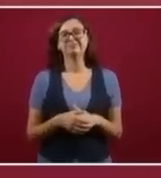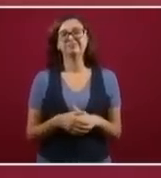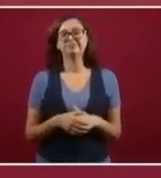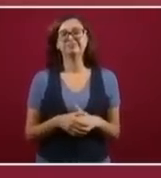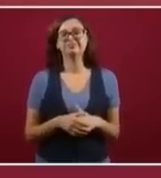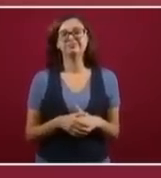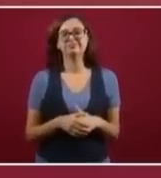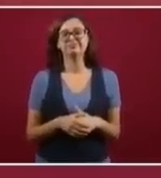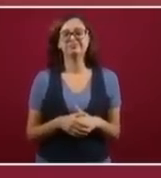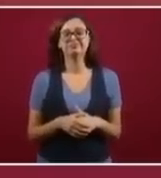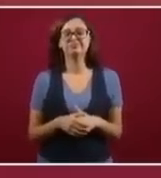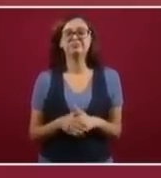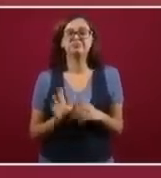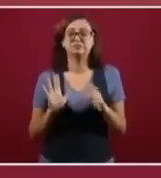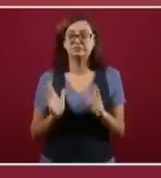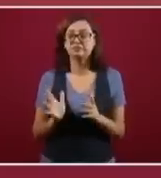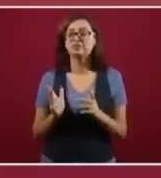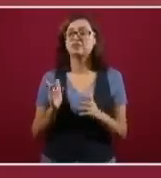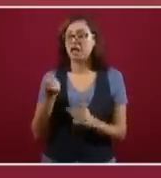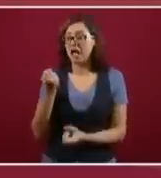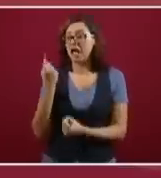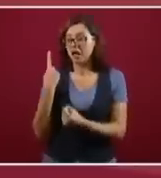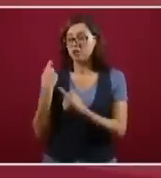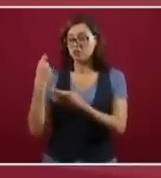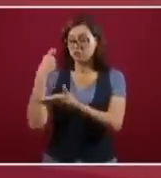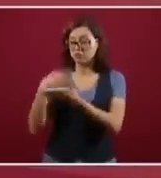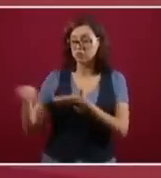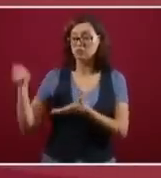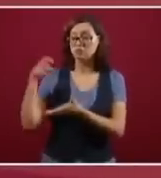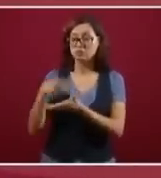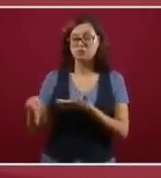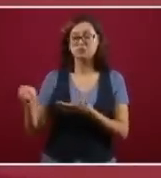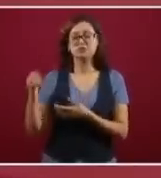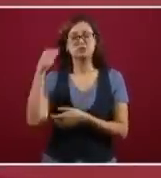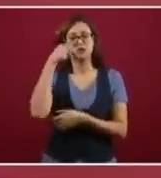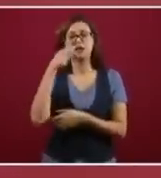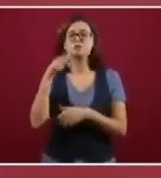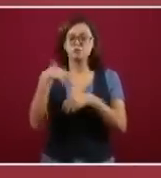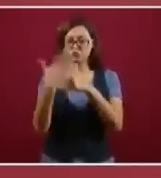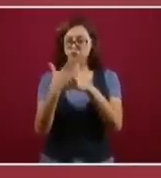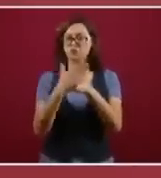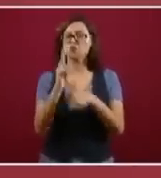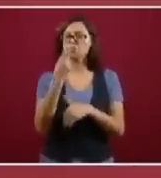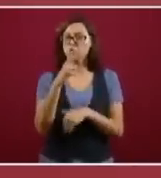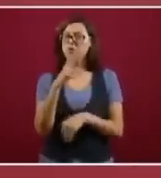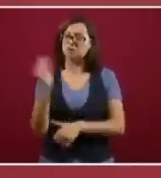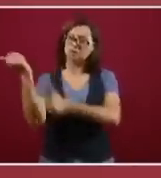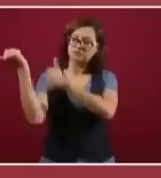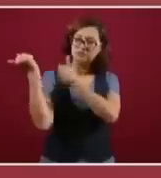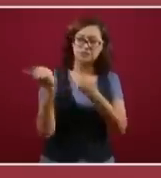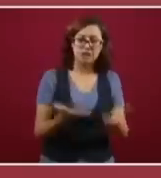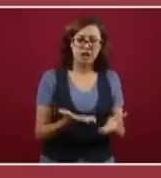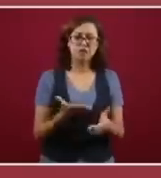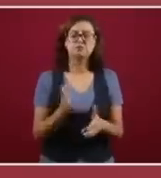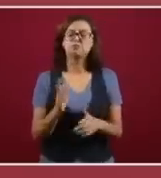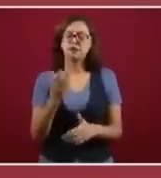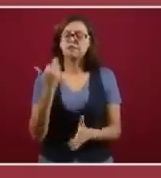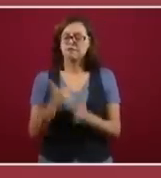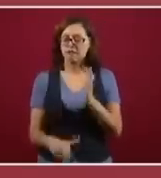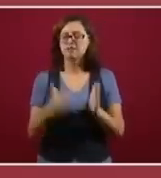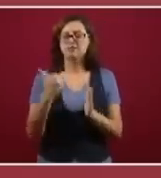han comprado ya estas vacunas. A partir de noviembre empiezan a llegar las vacunas que faltan.